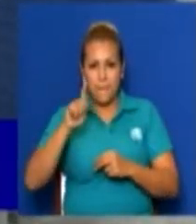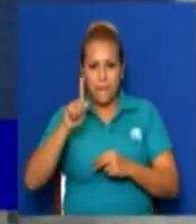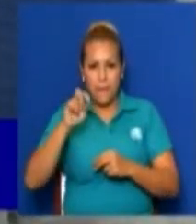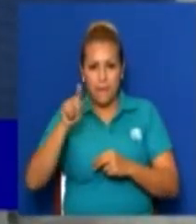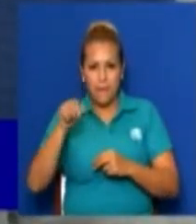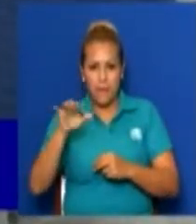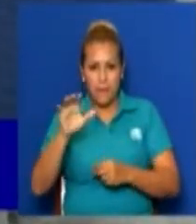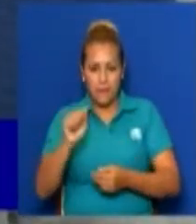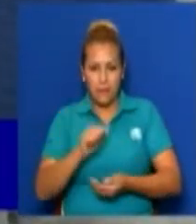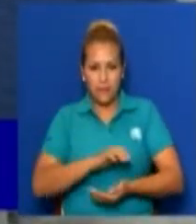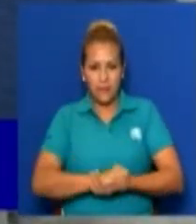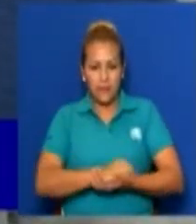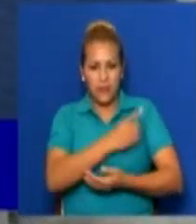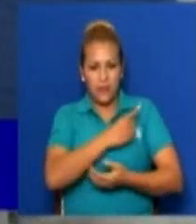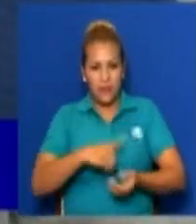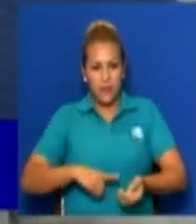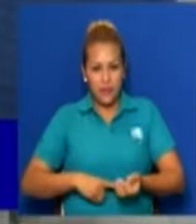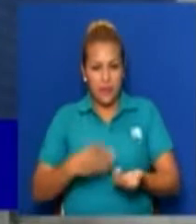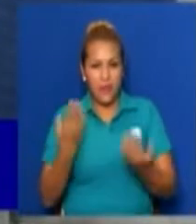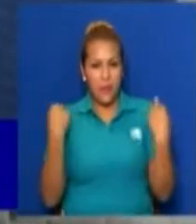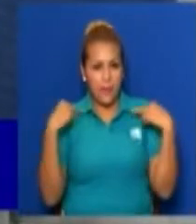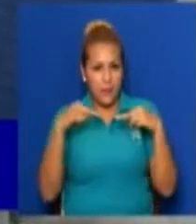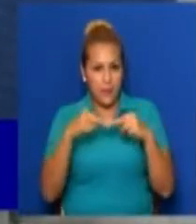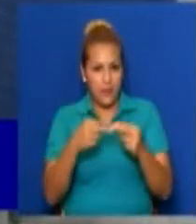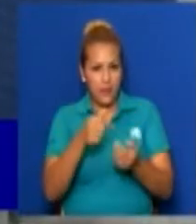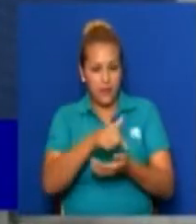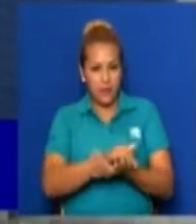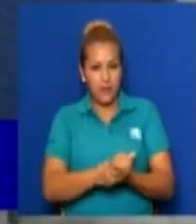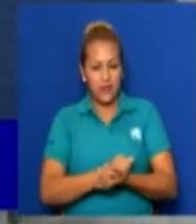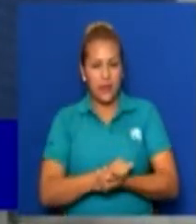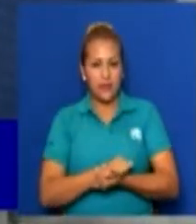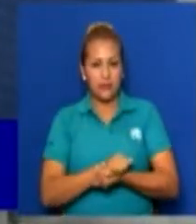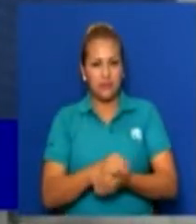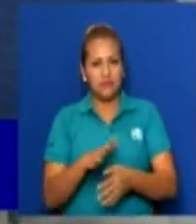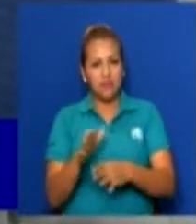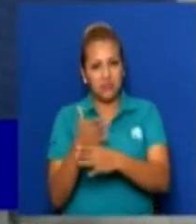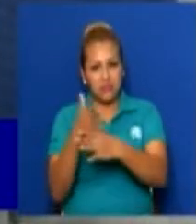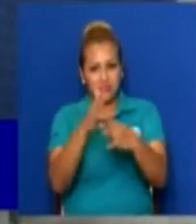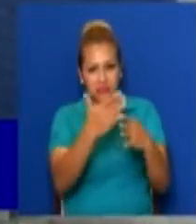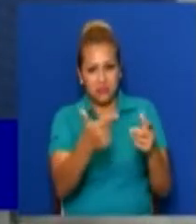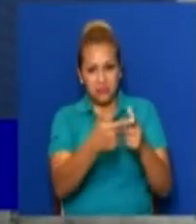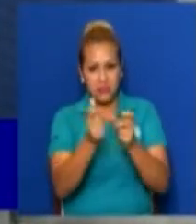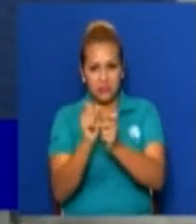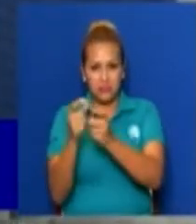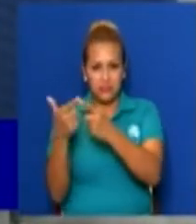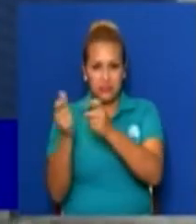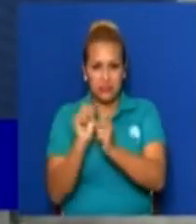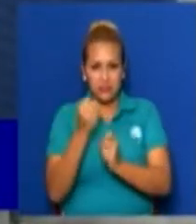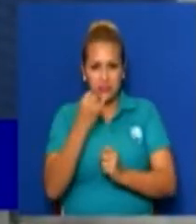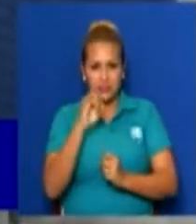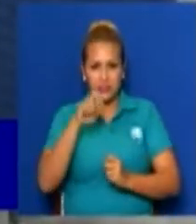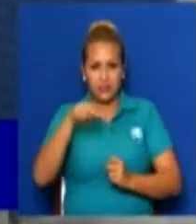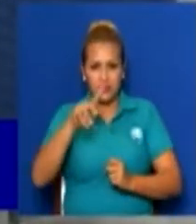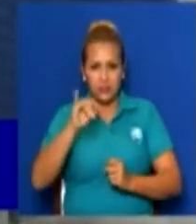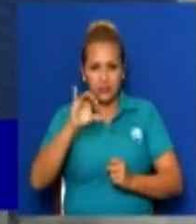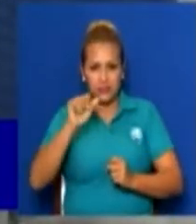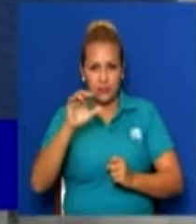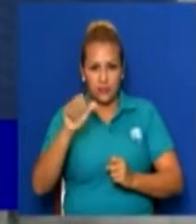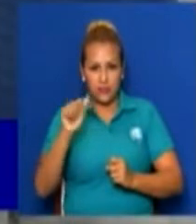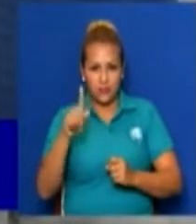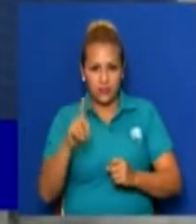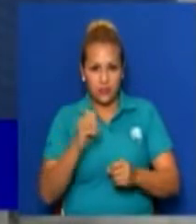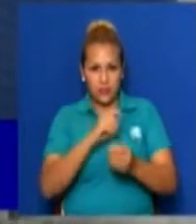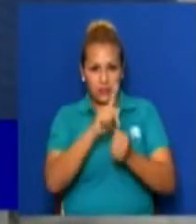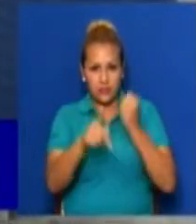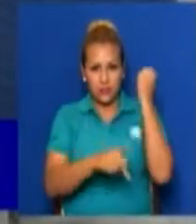diputada, maestra, dirigente de los sindicatos del país, y un gusto